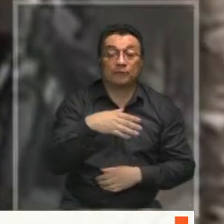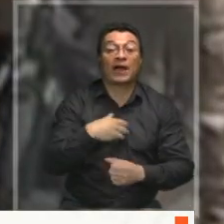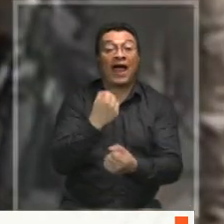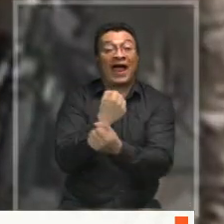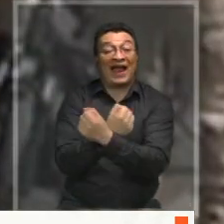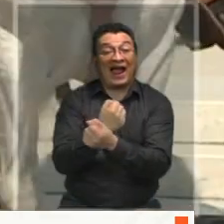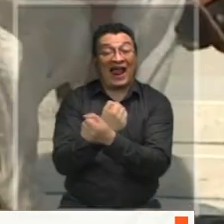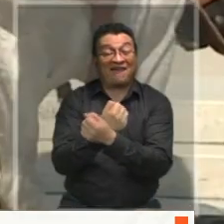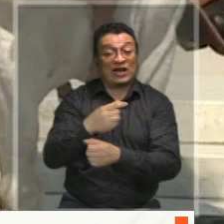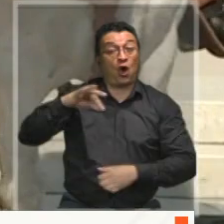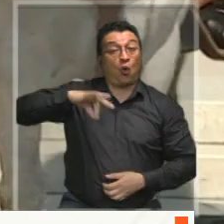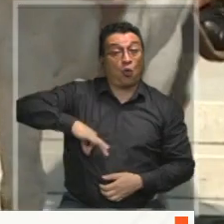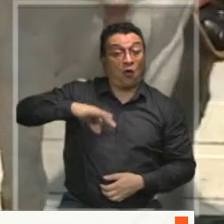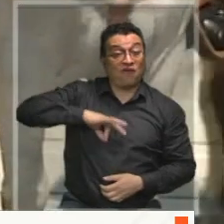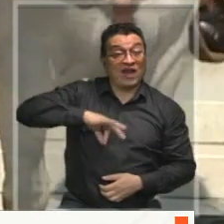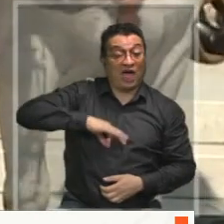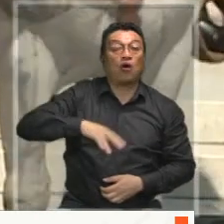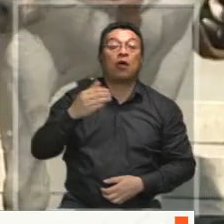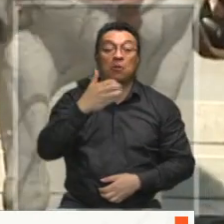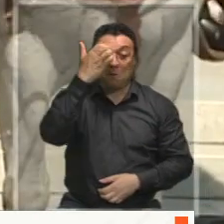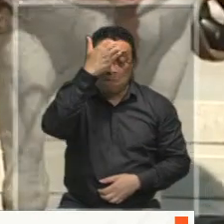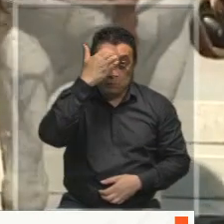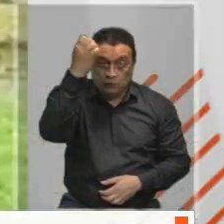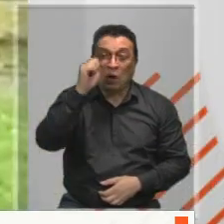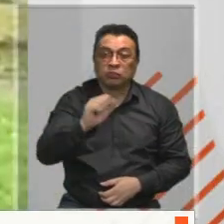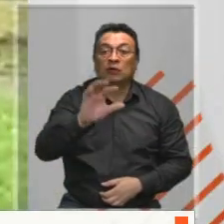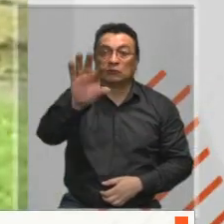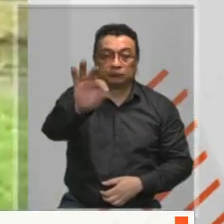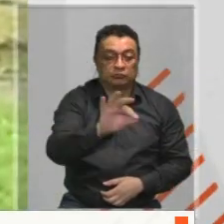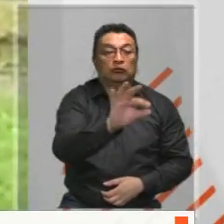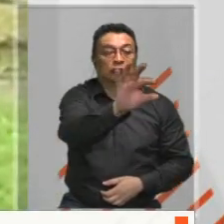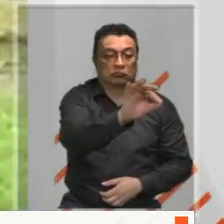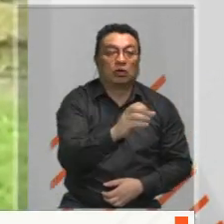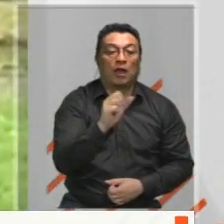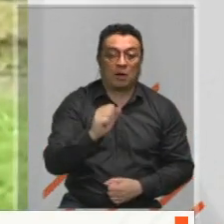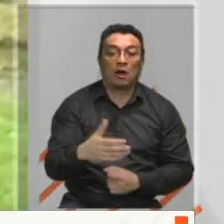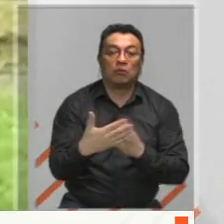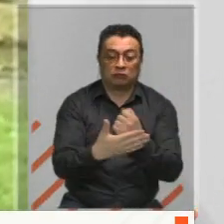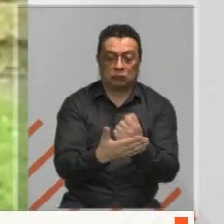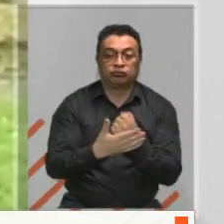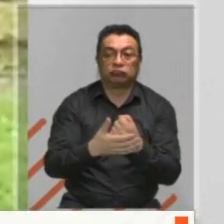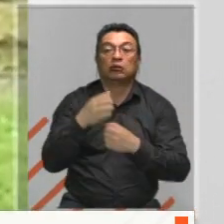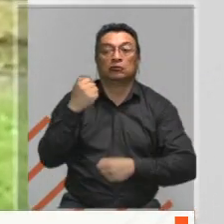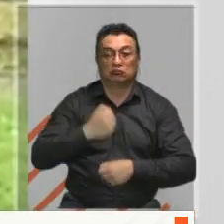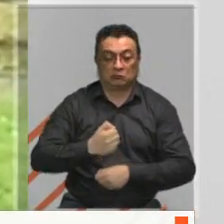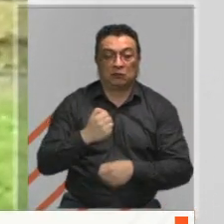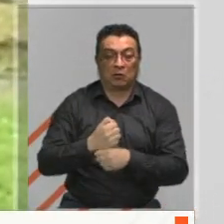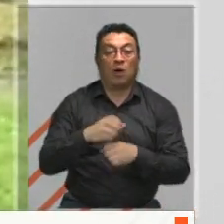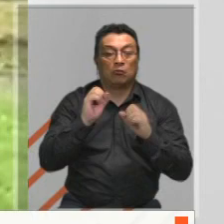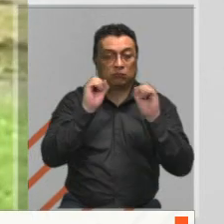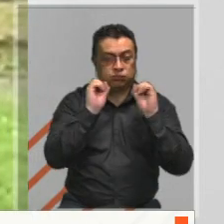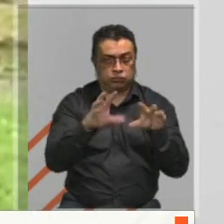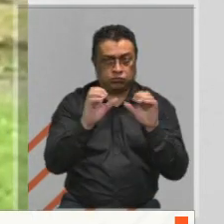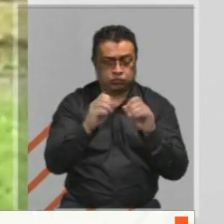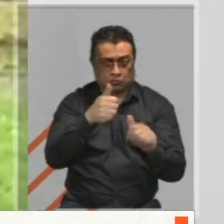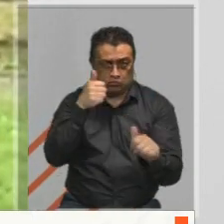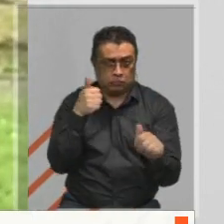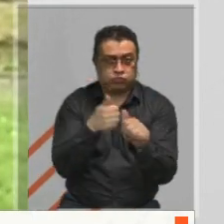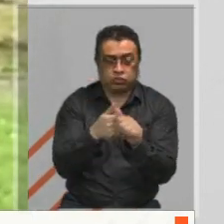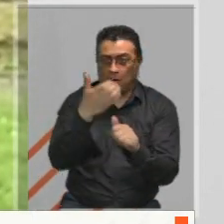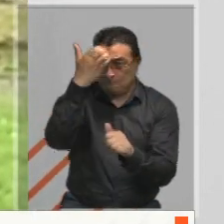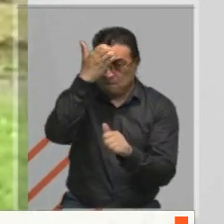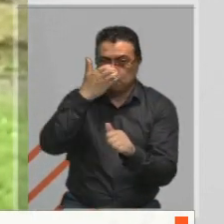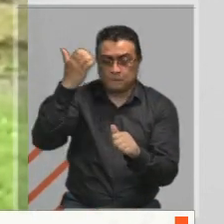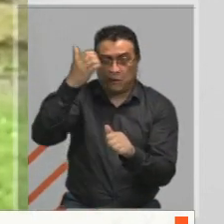retiro, profesionales también que puedan ejercer de alguna forma esta labor, por supuesto que capacitados y asesorados por